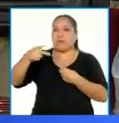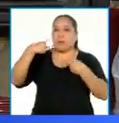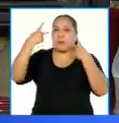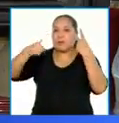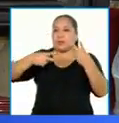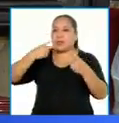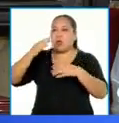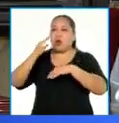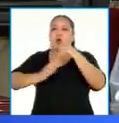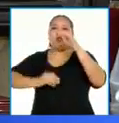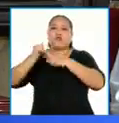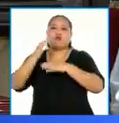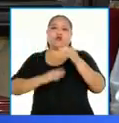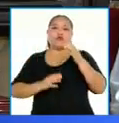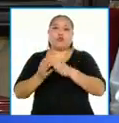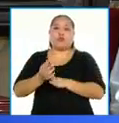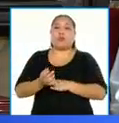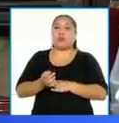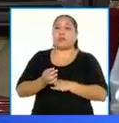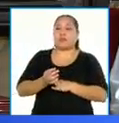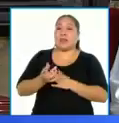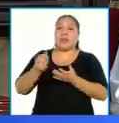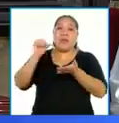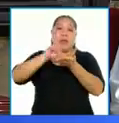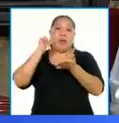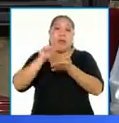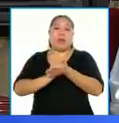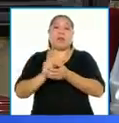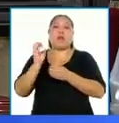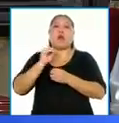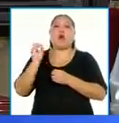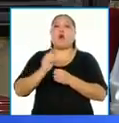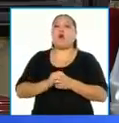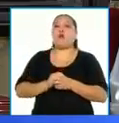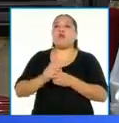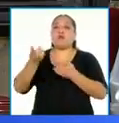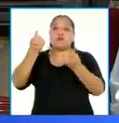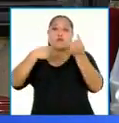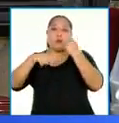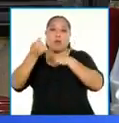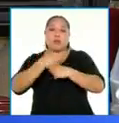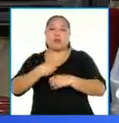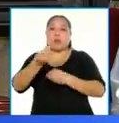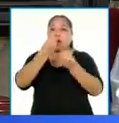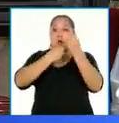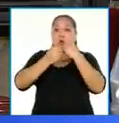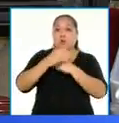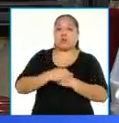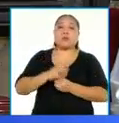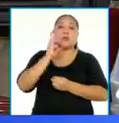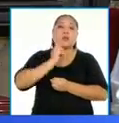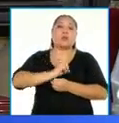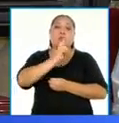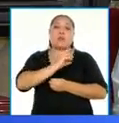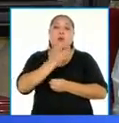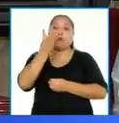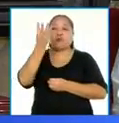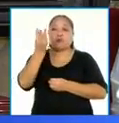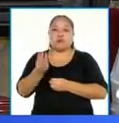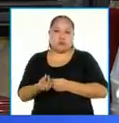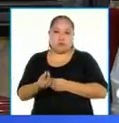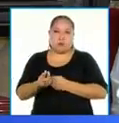monumentos arqueológicos o centros comerciales o restaurantes o afines se ha establecido un aforo mínimo.